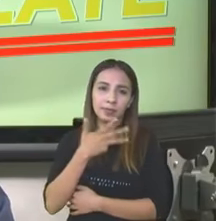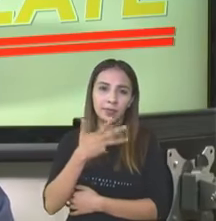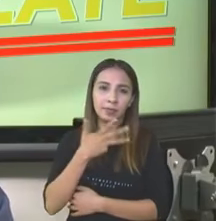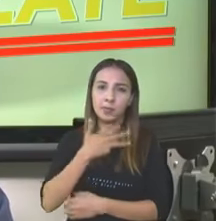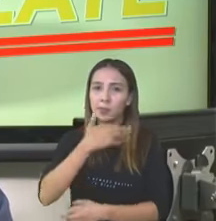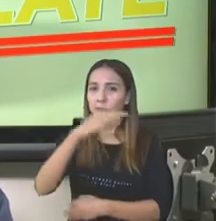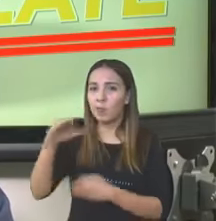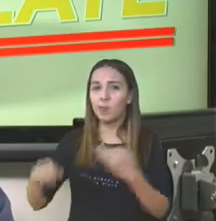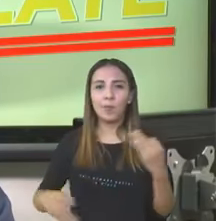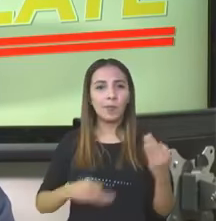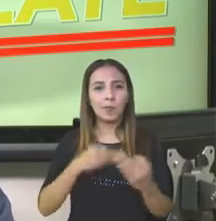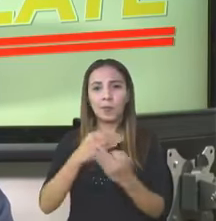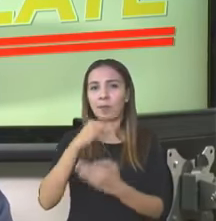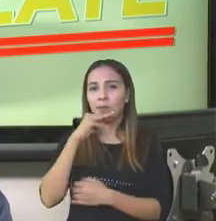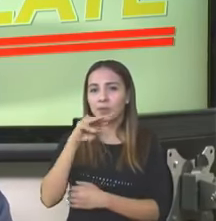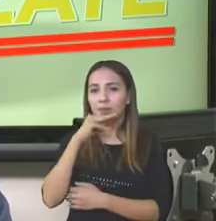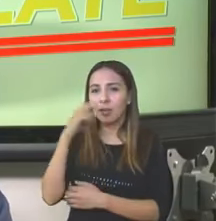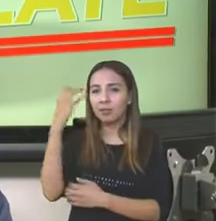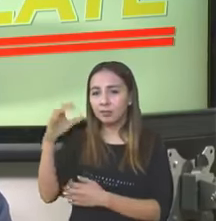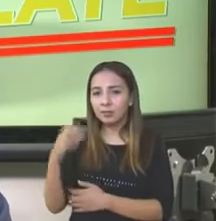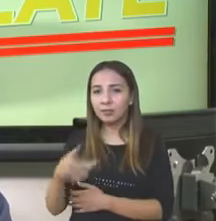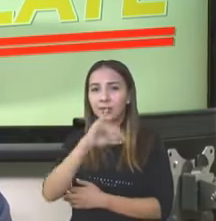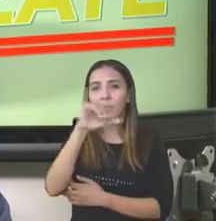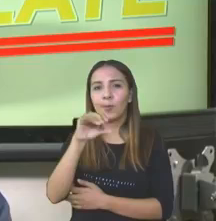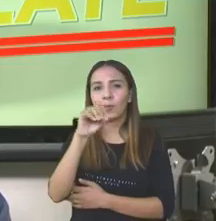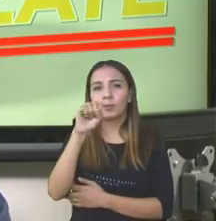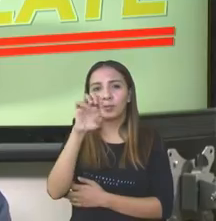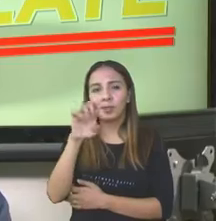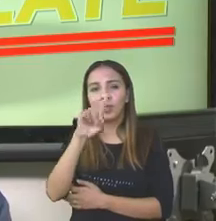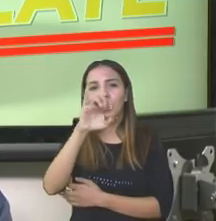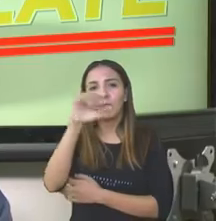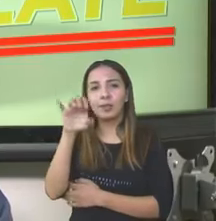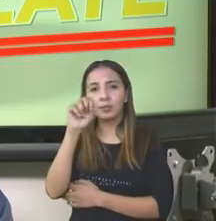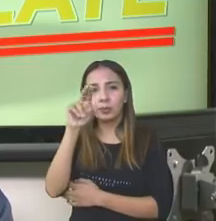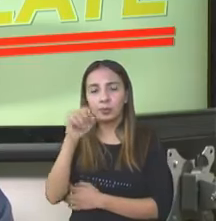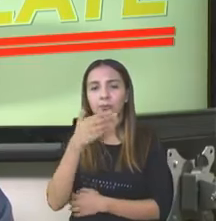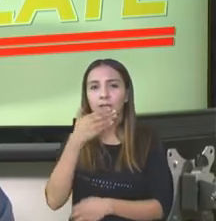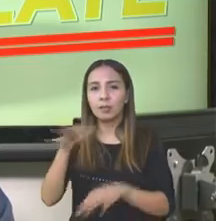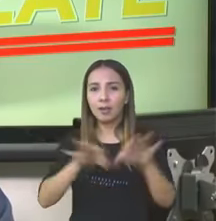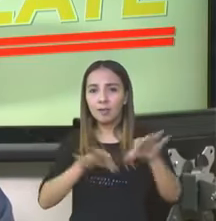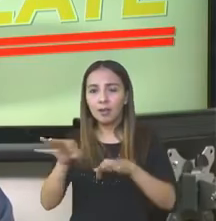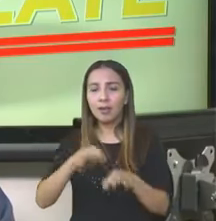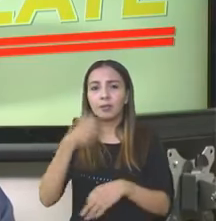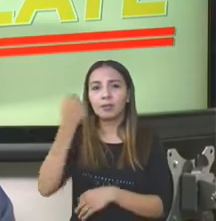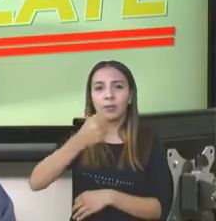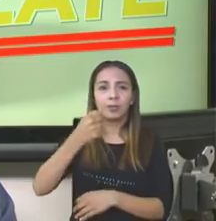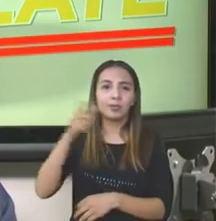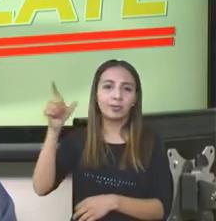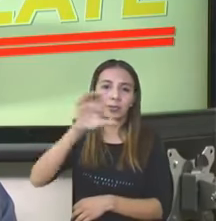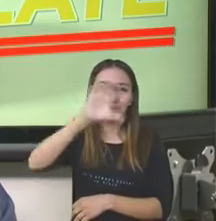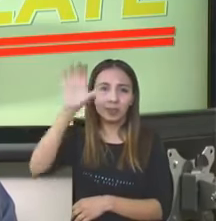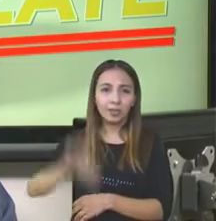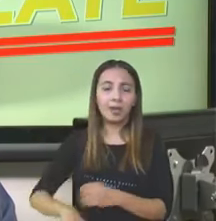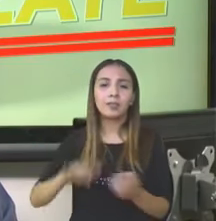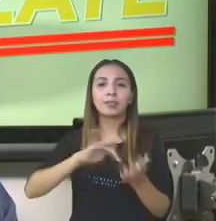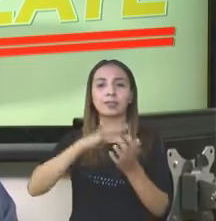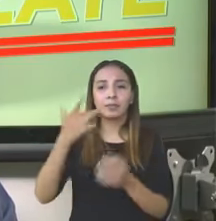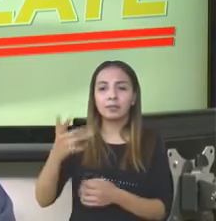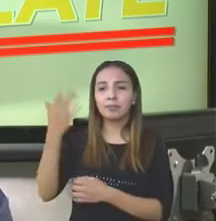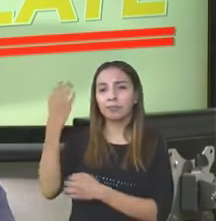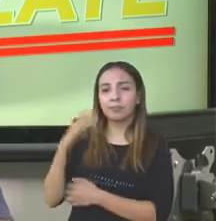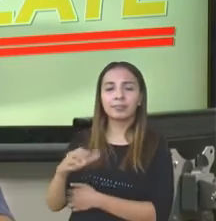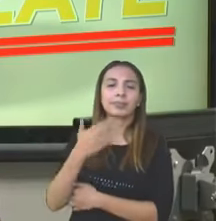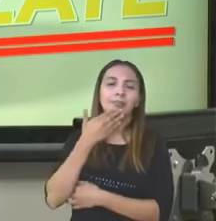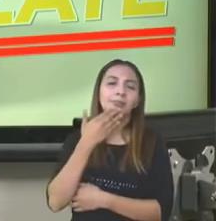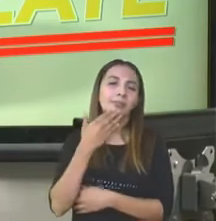los anuncios o los mensajes. José de Jesús Cortés Hernández, buen trabajo, saludos desde Chicago, gracias. Claro que no hay fecha, por